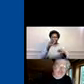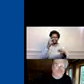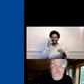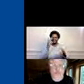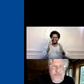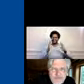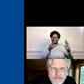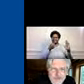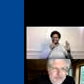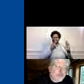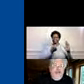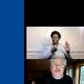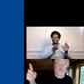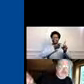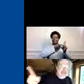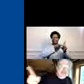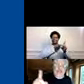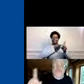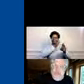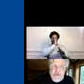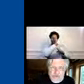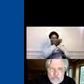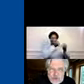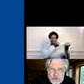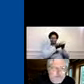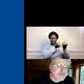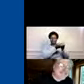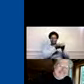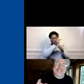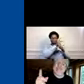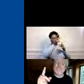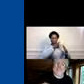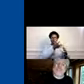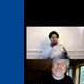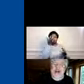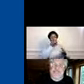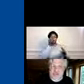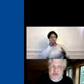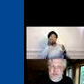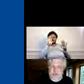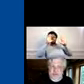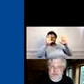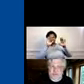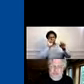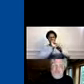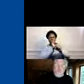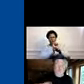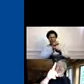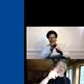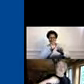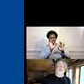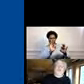Es usted lo que viene al lado. Dice que un, dice que un profesional de soporte directo porque